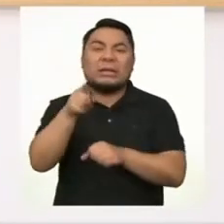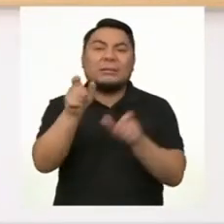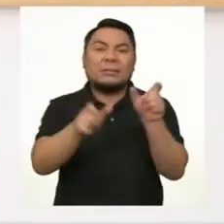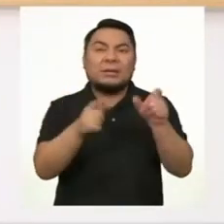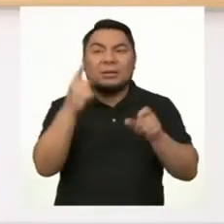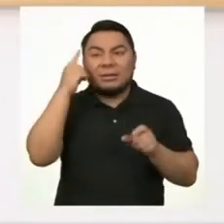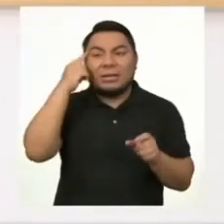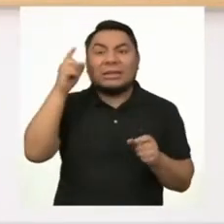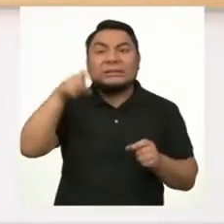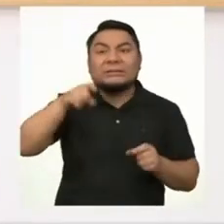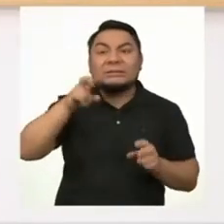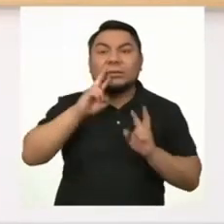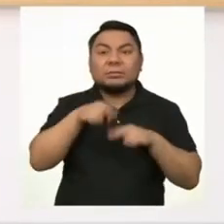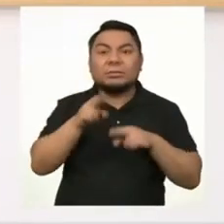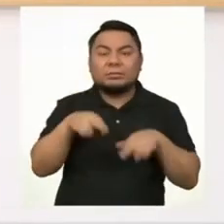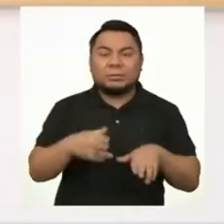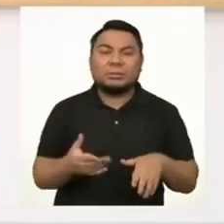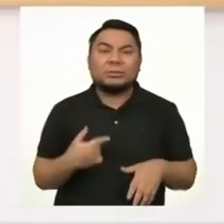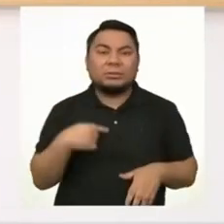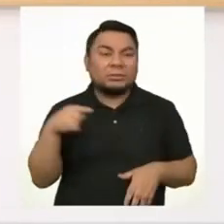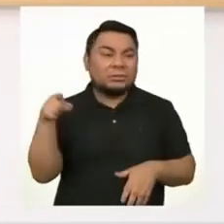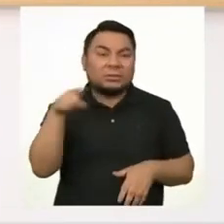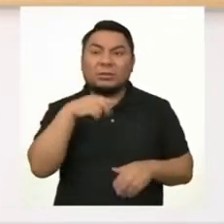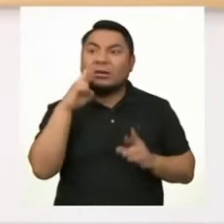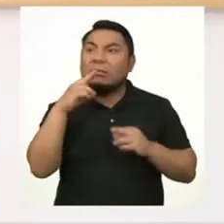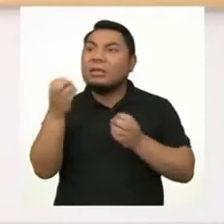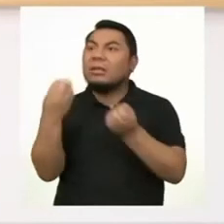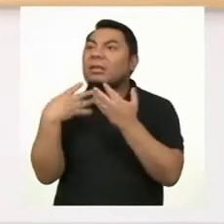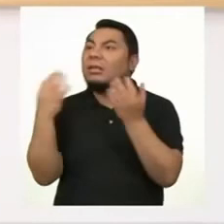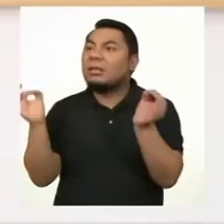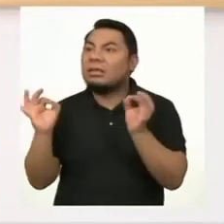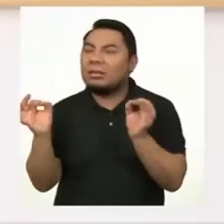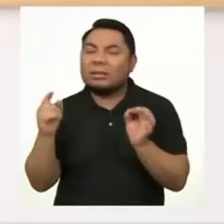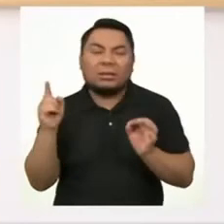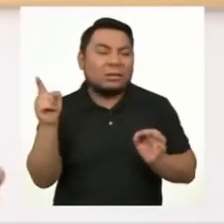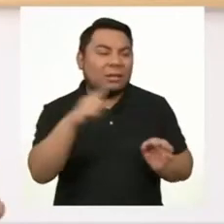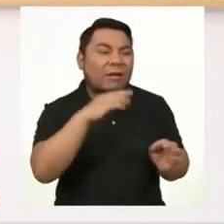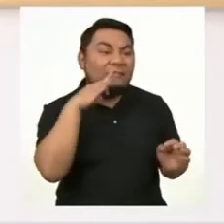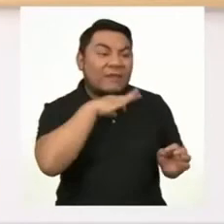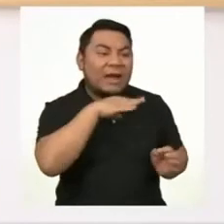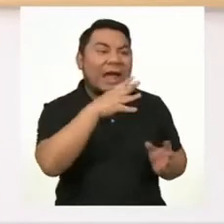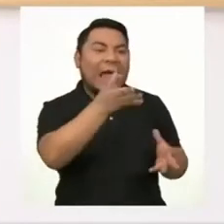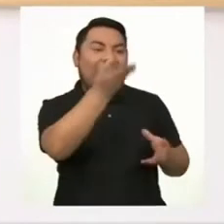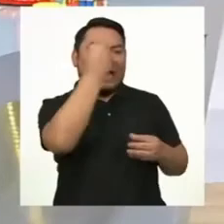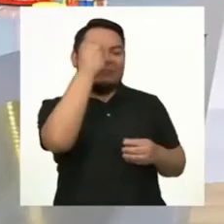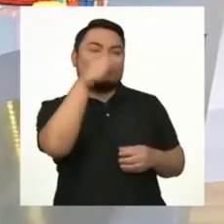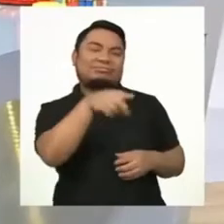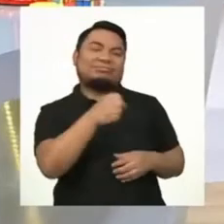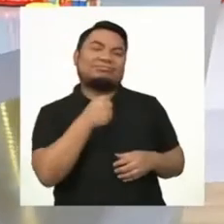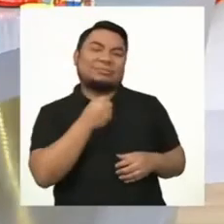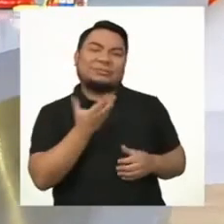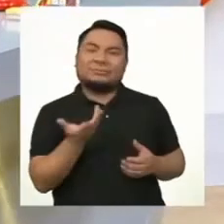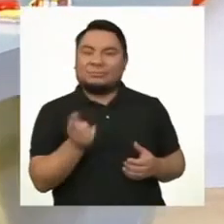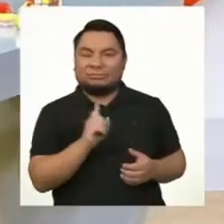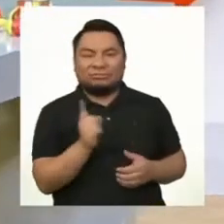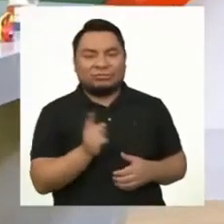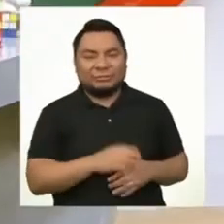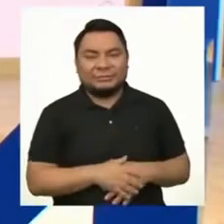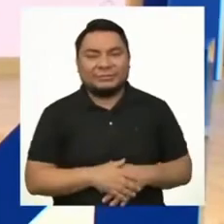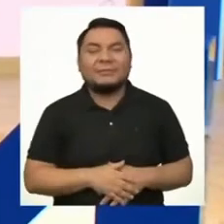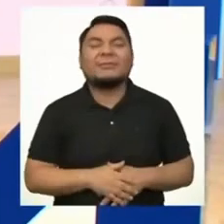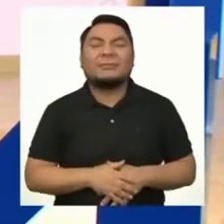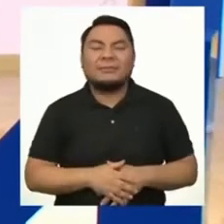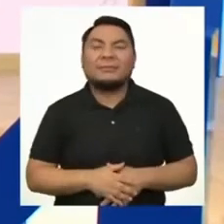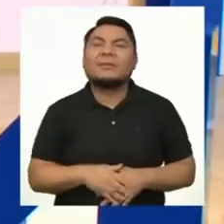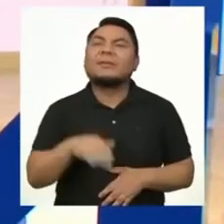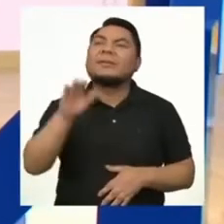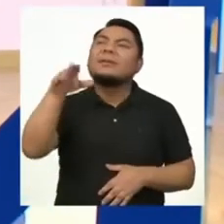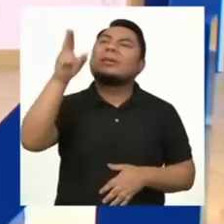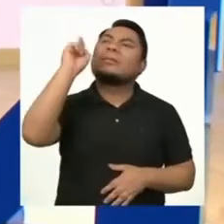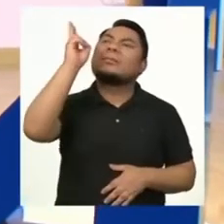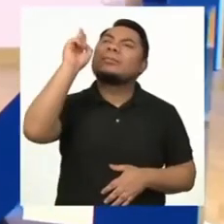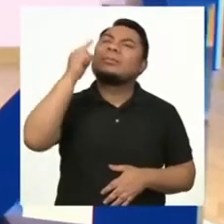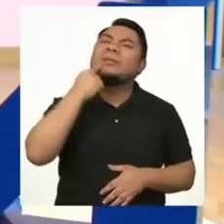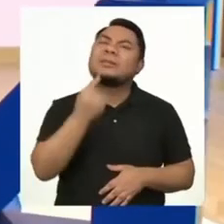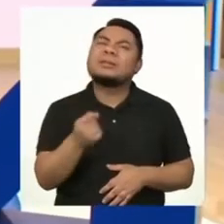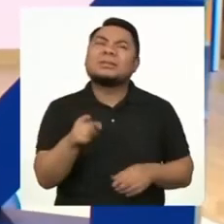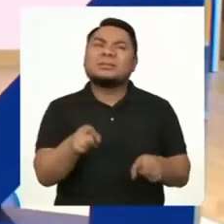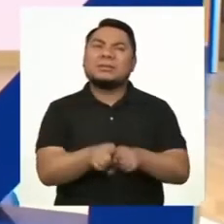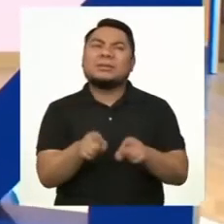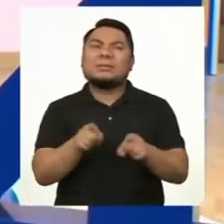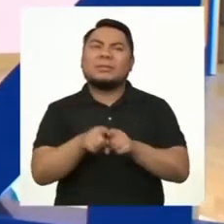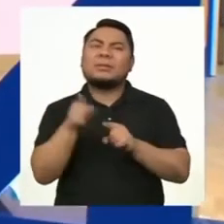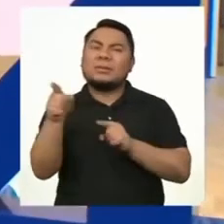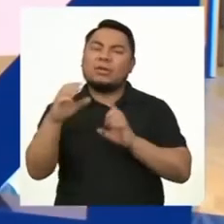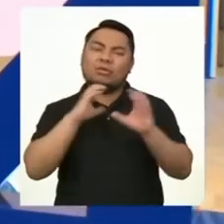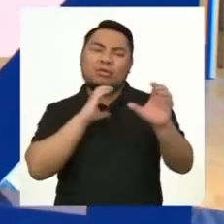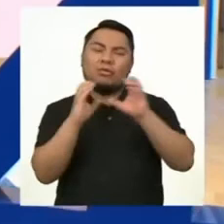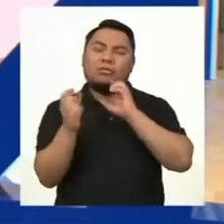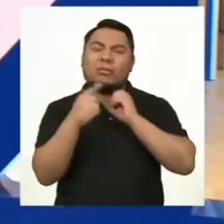necesitan respuestas. Y al no tenerlas, recurren a fuentes que especulan. Profesora Felicitas, y además de